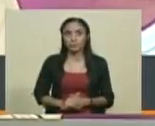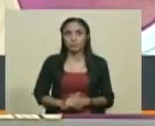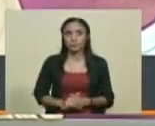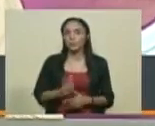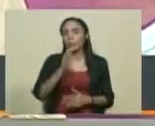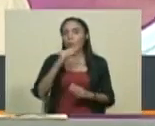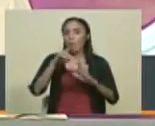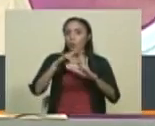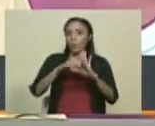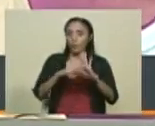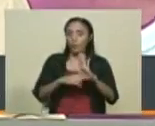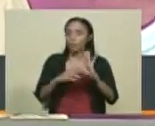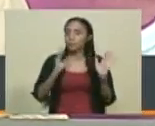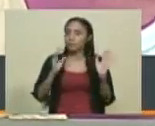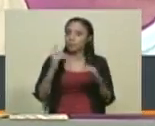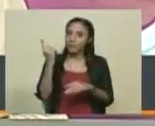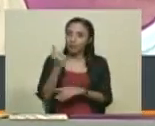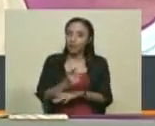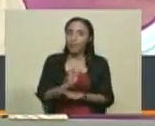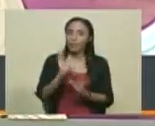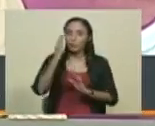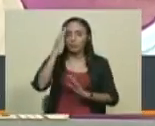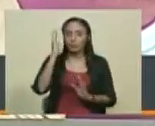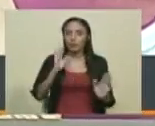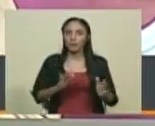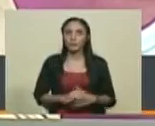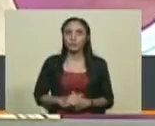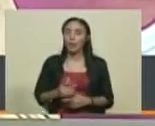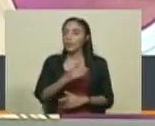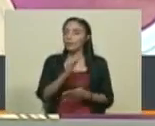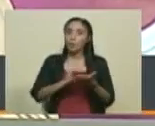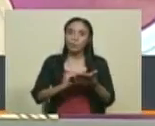mano para hacerlo. Eso es imperdonable.